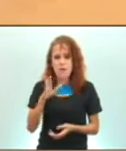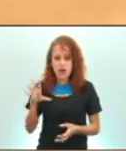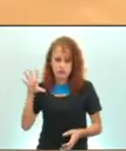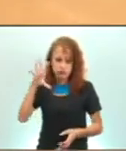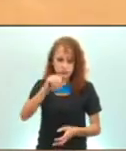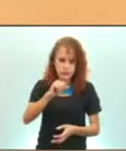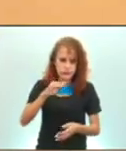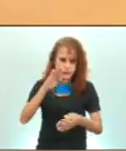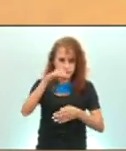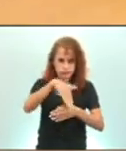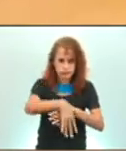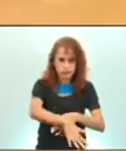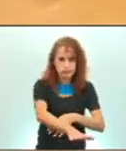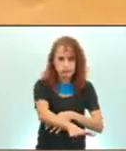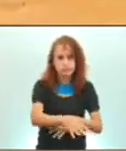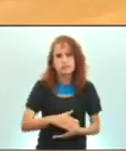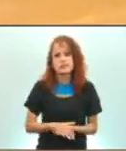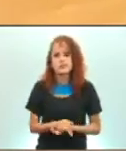tragado.